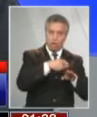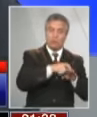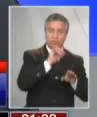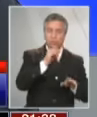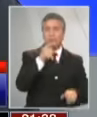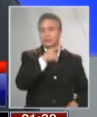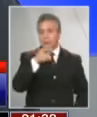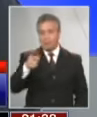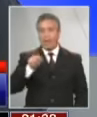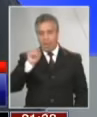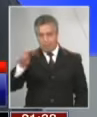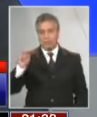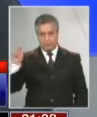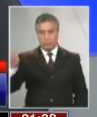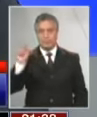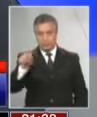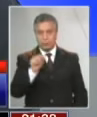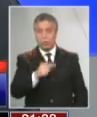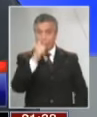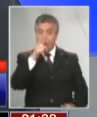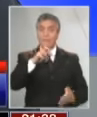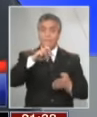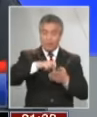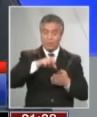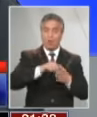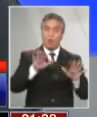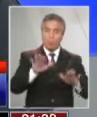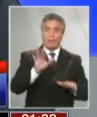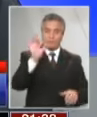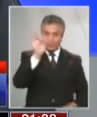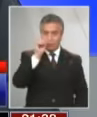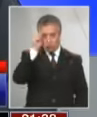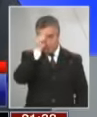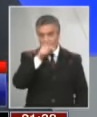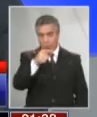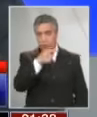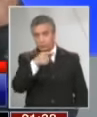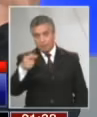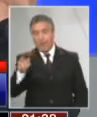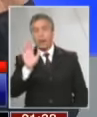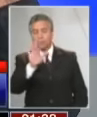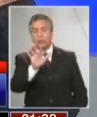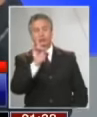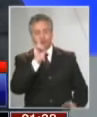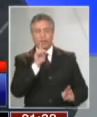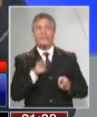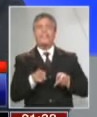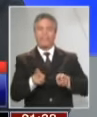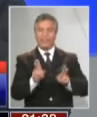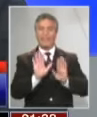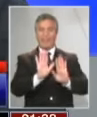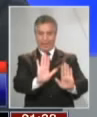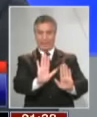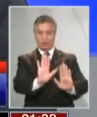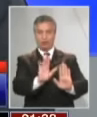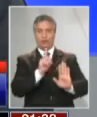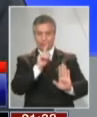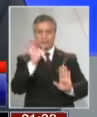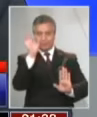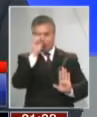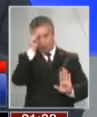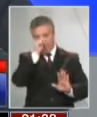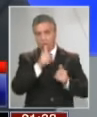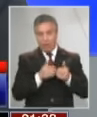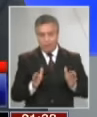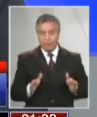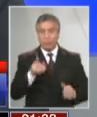para estar en los distritos. Ahora, si un parlamentario ocupa el sábado o el domingo la semana distrital, estaría en su derecho, así como un trabajador tiene sábado domingo libre, pero